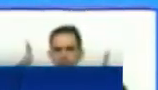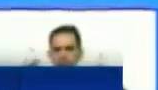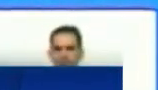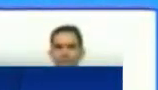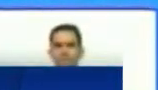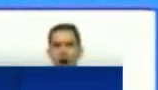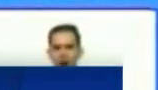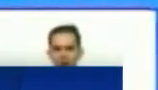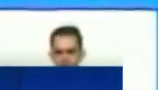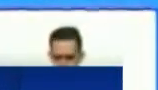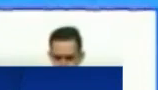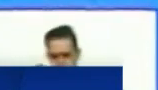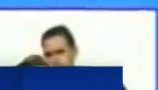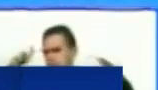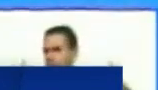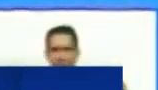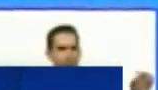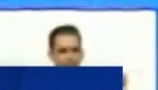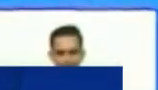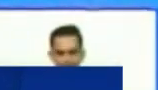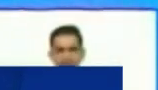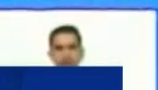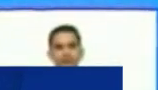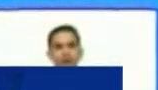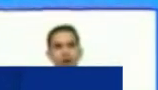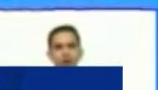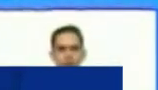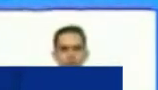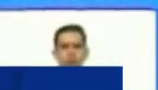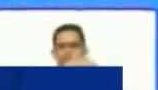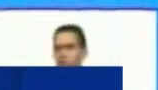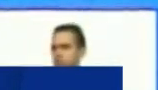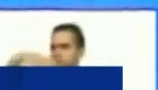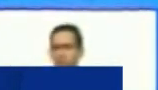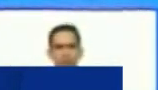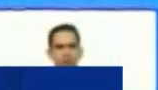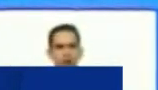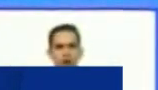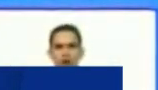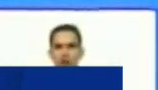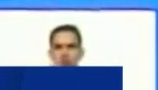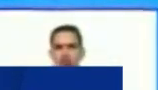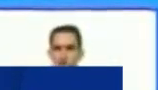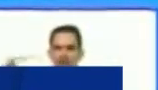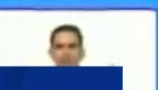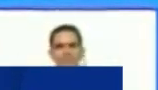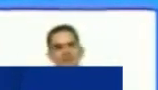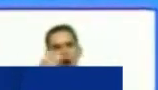y la reparación de 12.000 escuelas en franco deterioro.